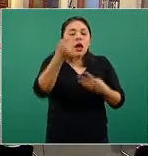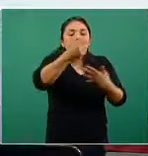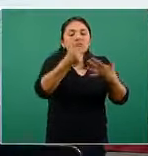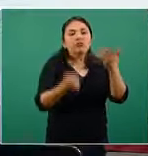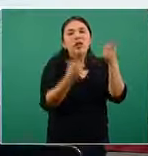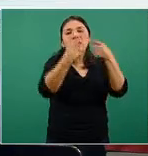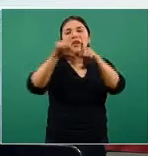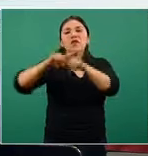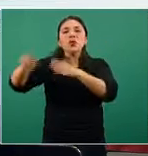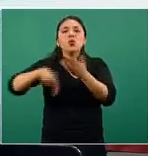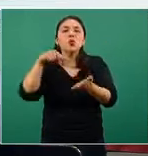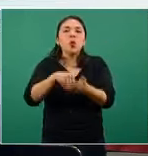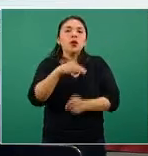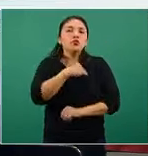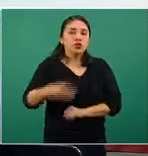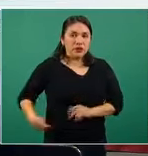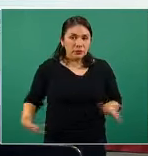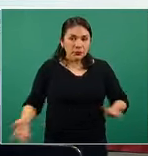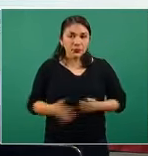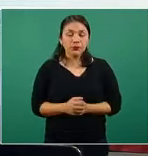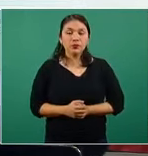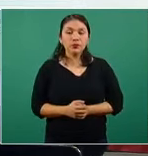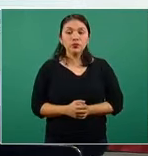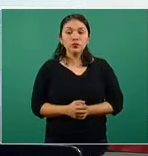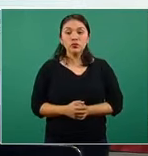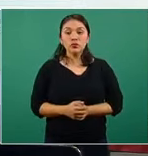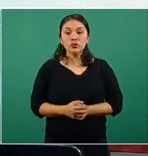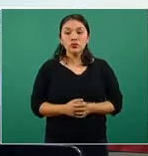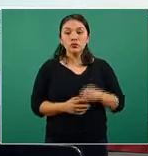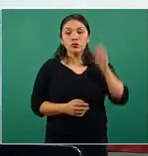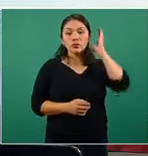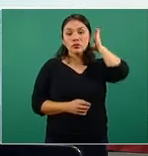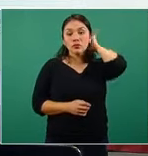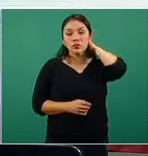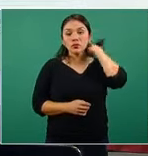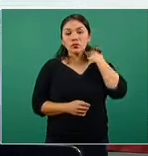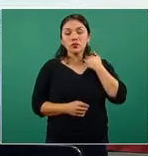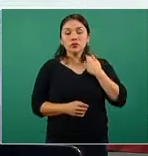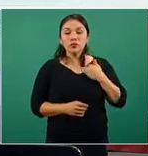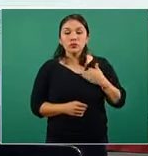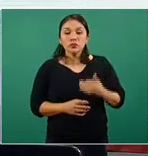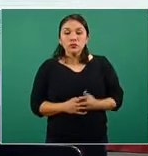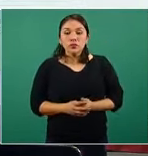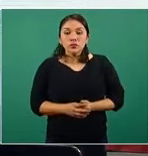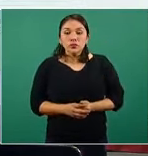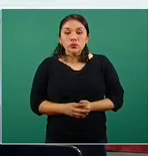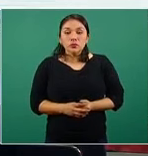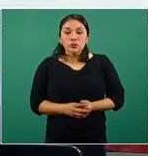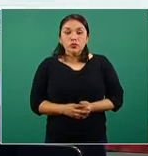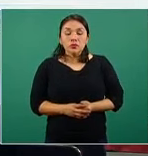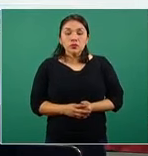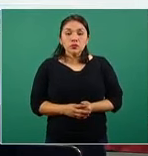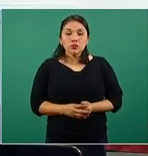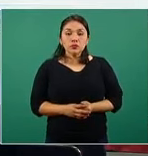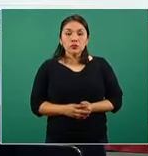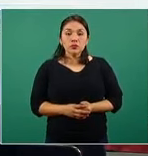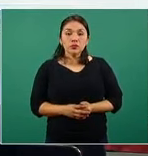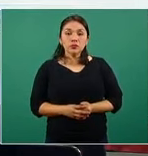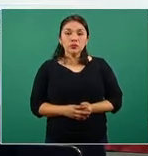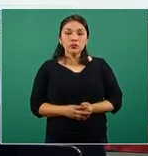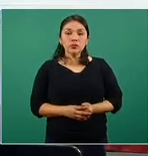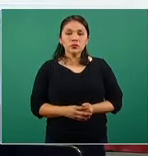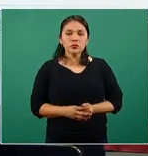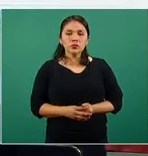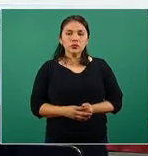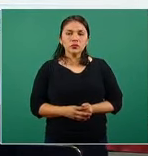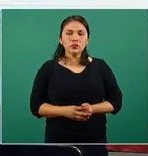una de estos municipios. Veamos la siguiente diapositiva. Aquí tenemos los elementos, los criterios